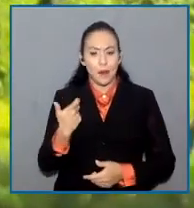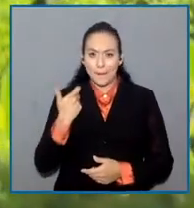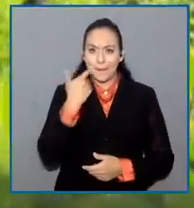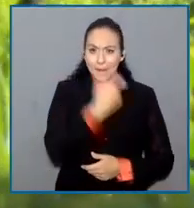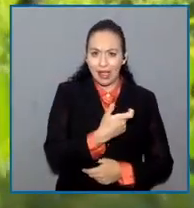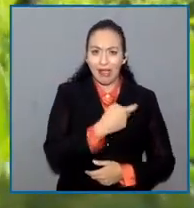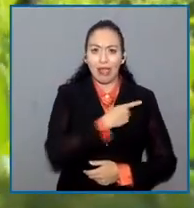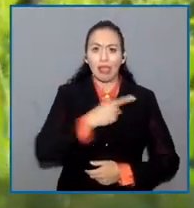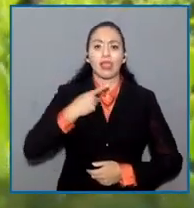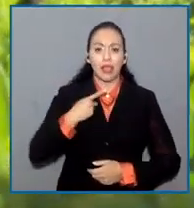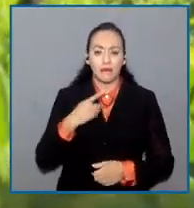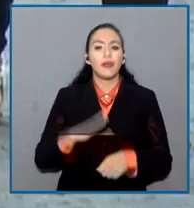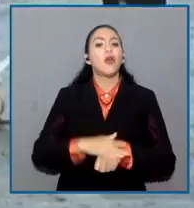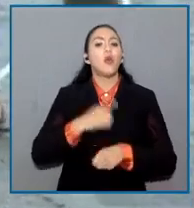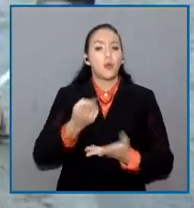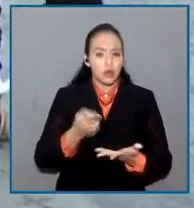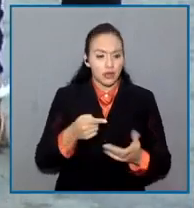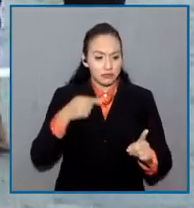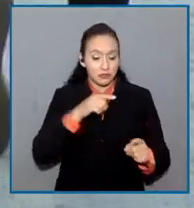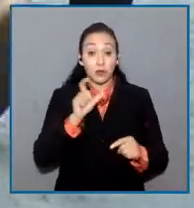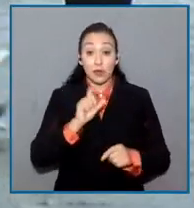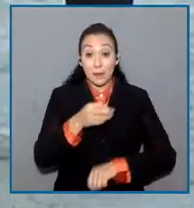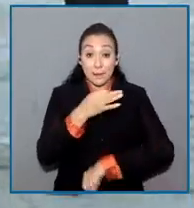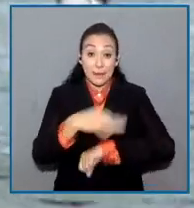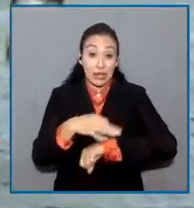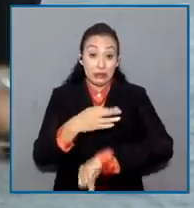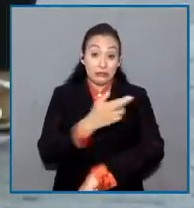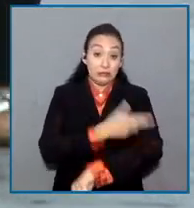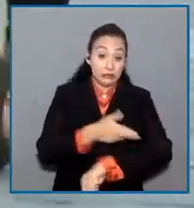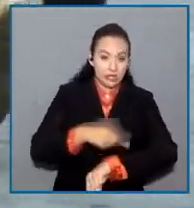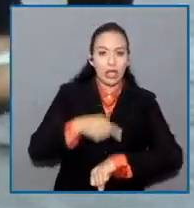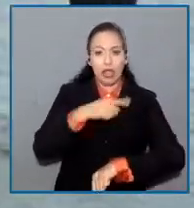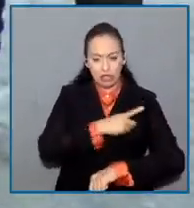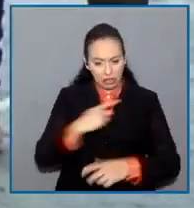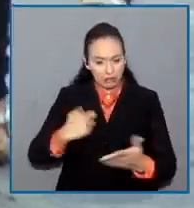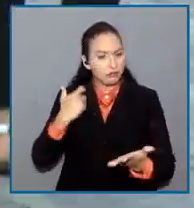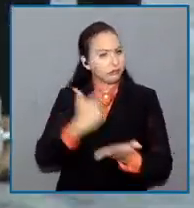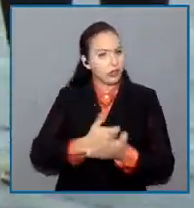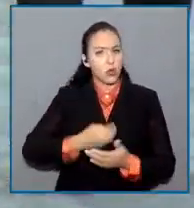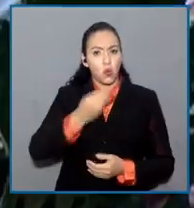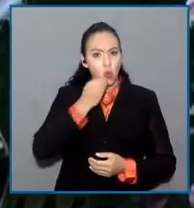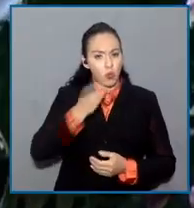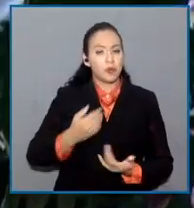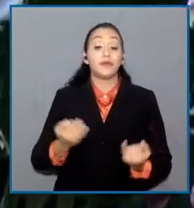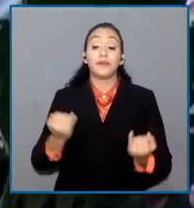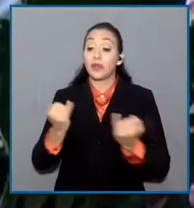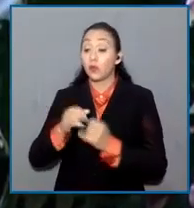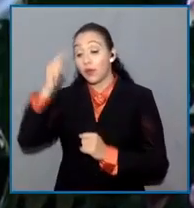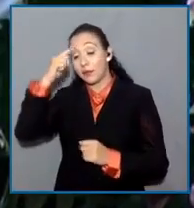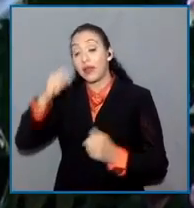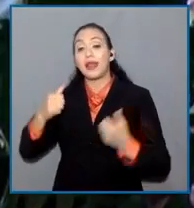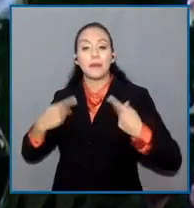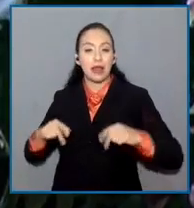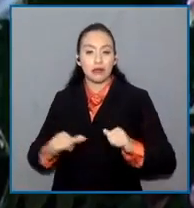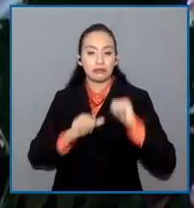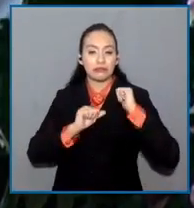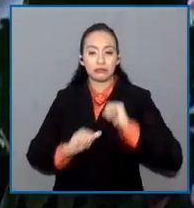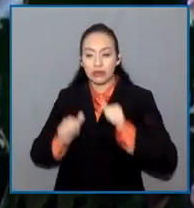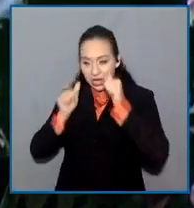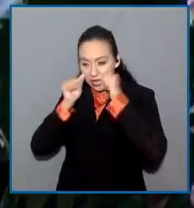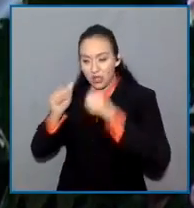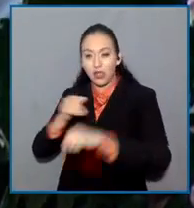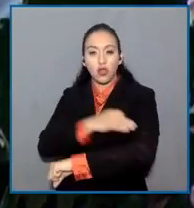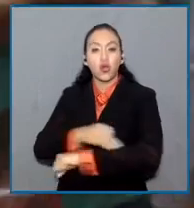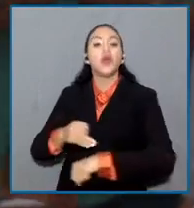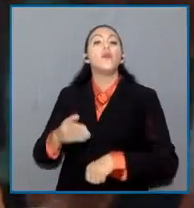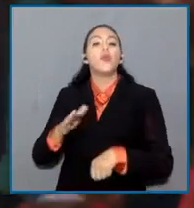suspensión condicional del proceso, en el caso del delito de incumplimiento de obligaciones de asistencia familiar. Argumentó que el requisito es acorde con los derechos humanos